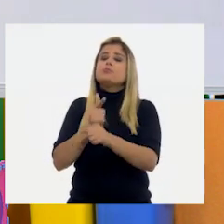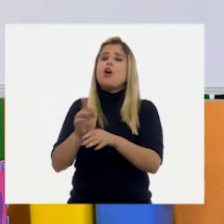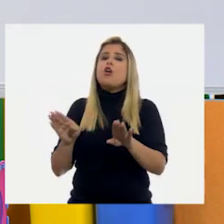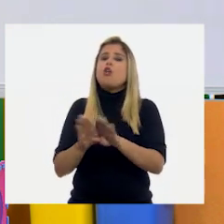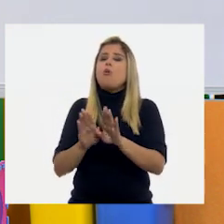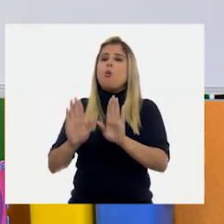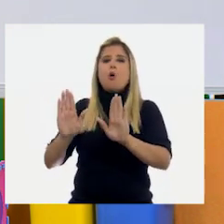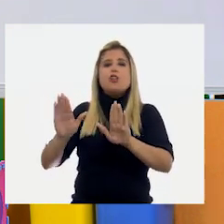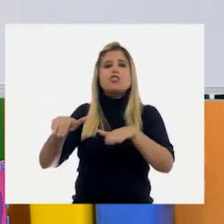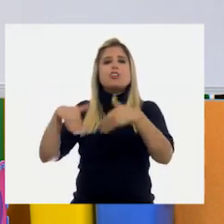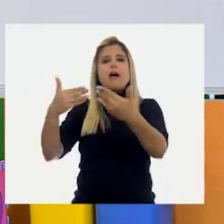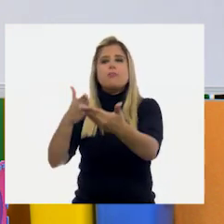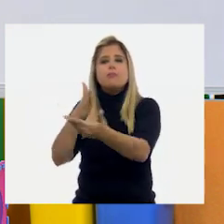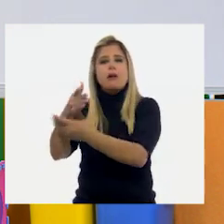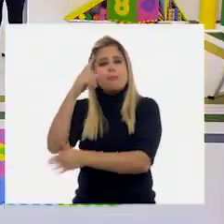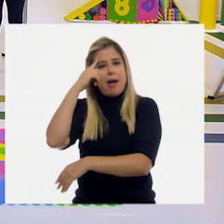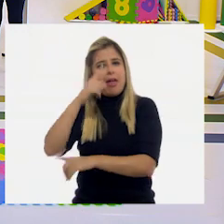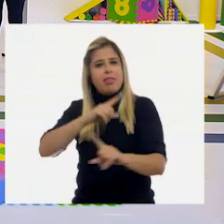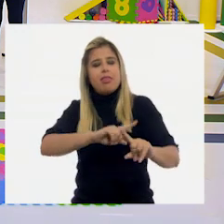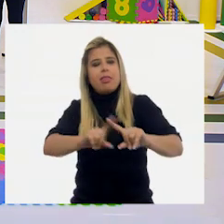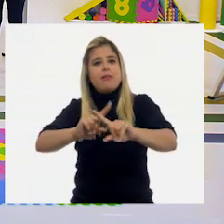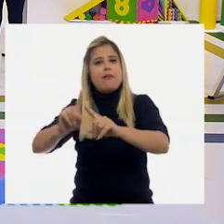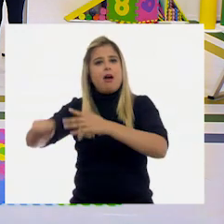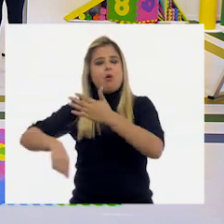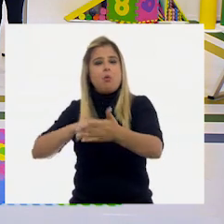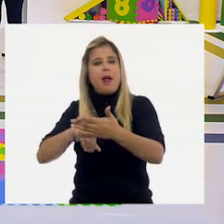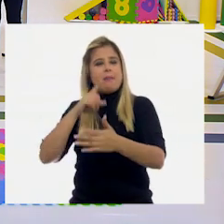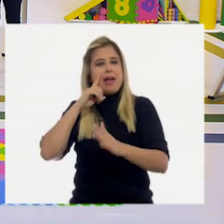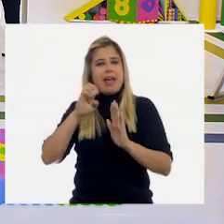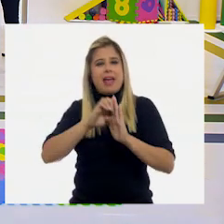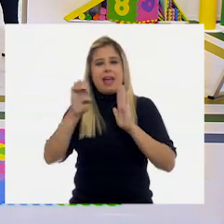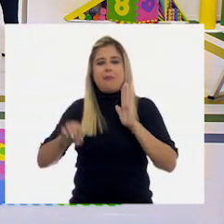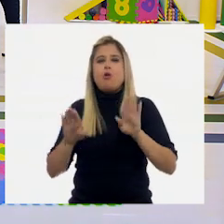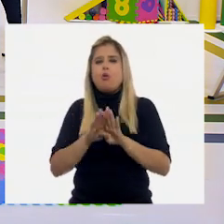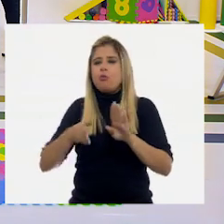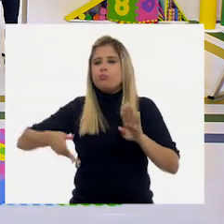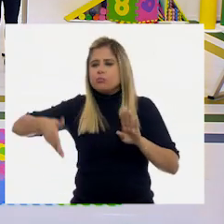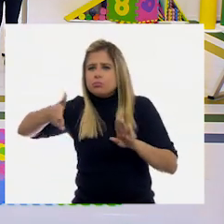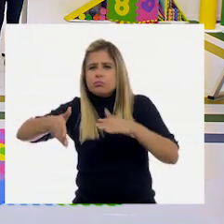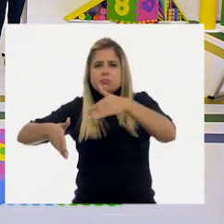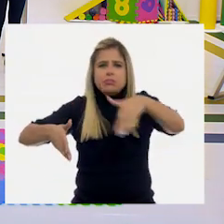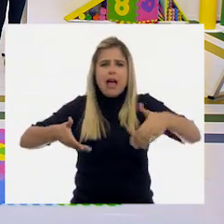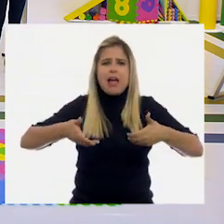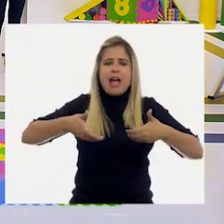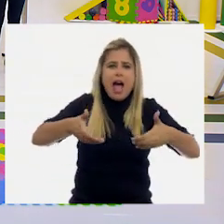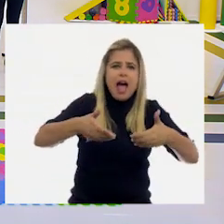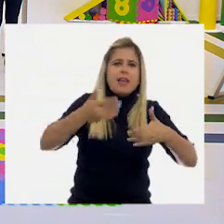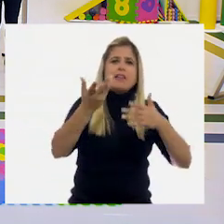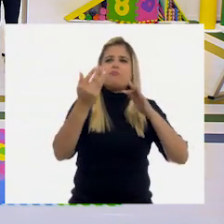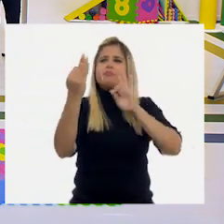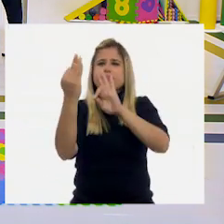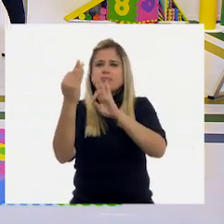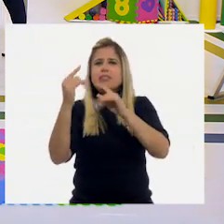a los diferentes lugares y tomar como ejemplo los puntos de referencia. Naquillo kundeyo